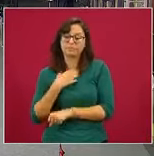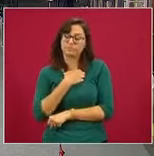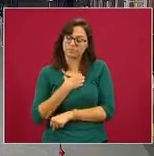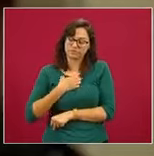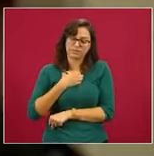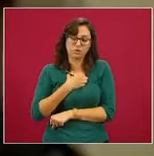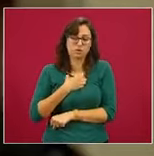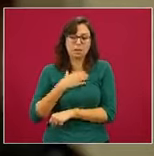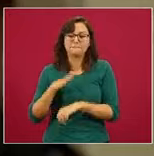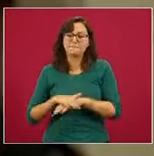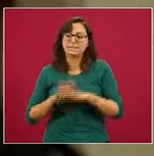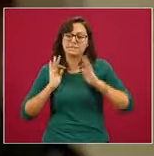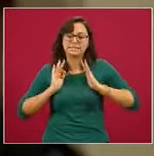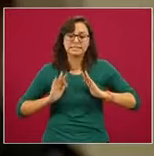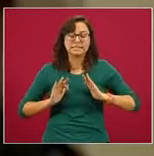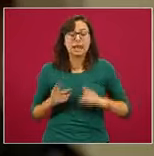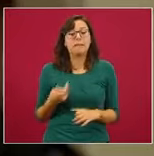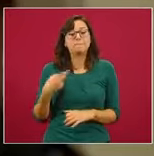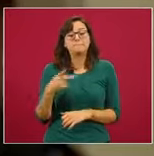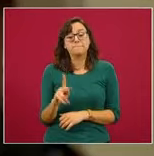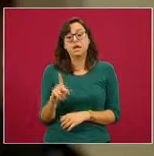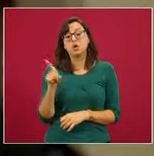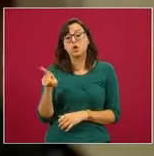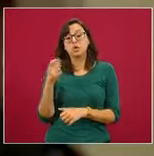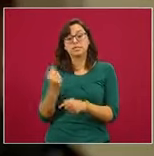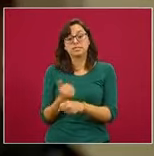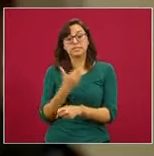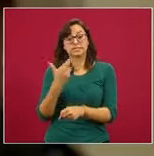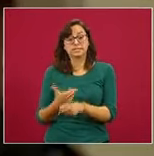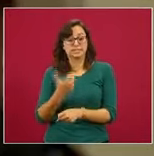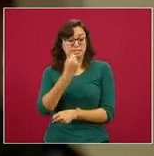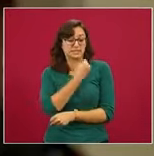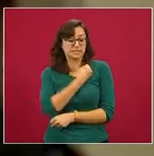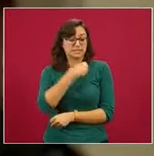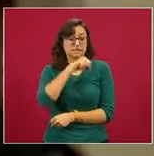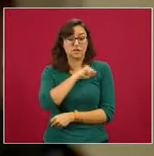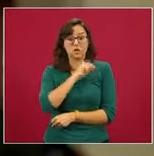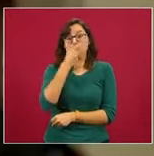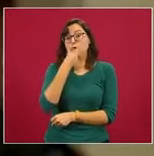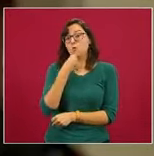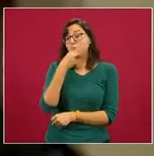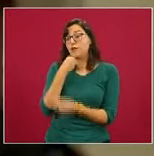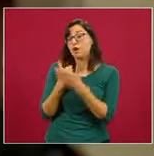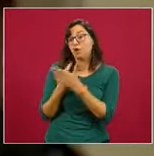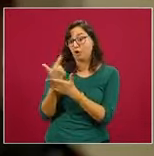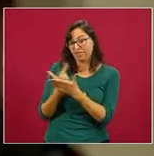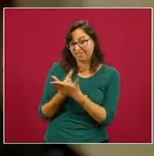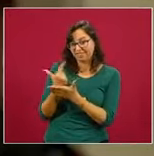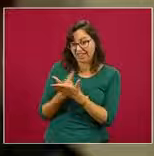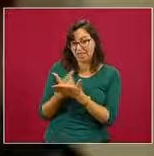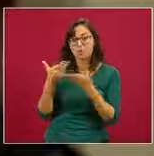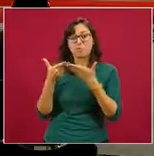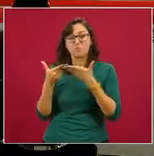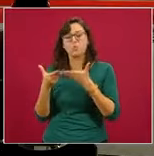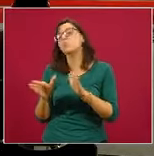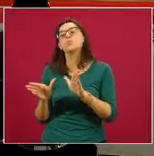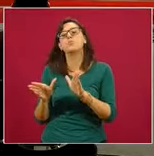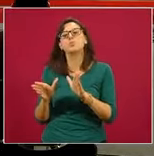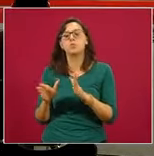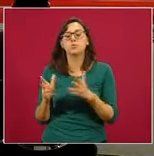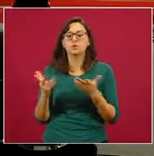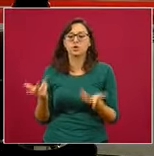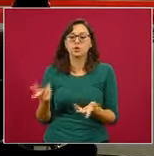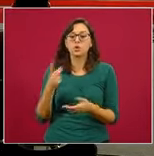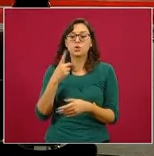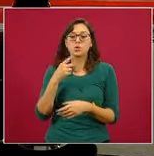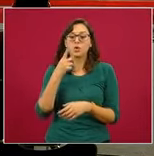vida. Nada más que el secretario de Salud de Sonora, el contador público Enrique Clausen, sigue espantando a la gente con el petate del muerto.